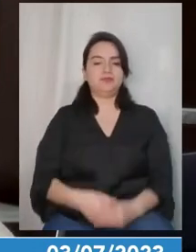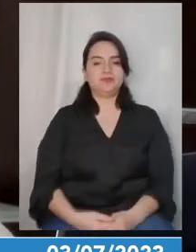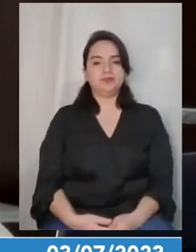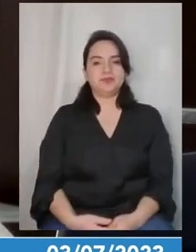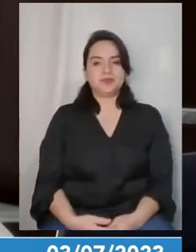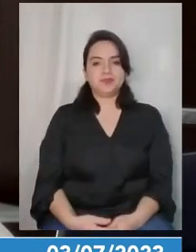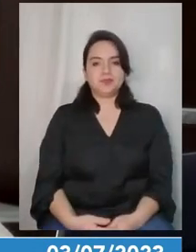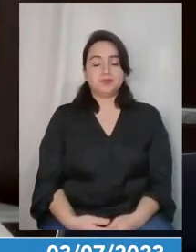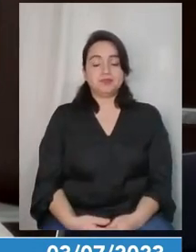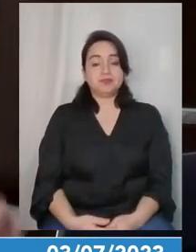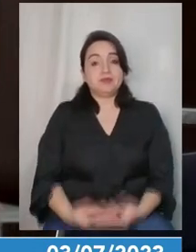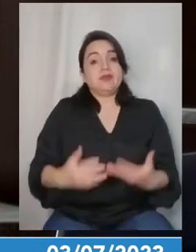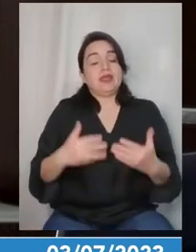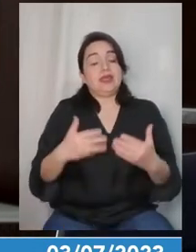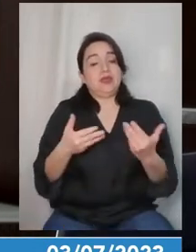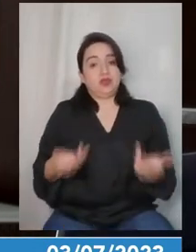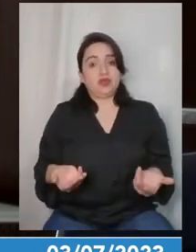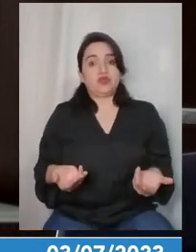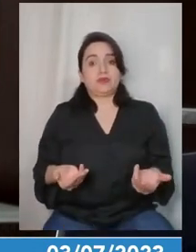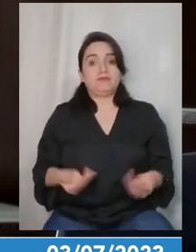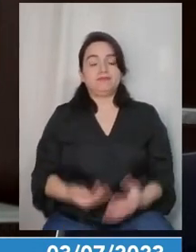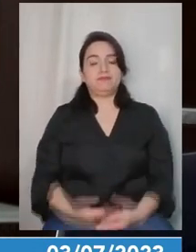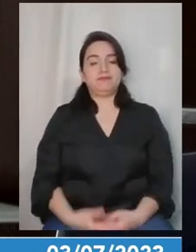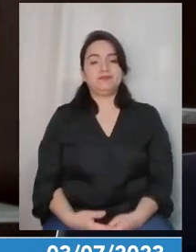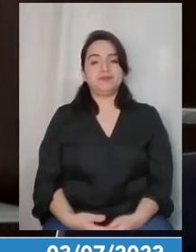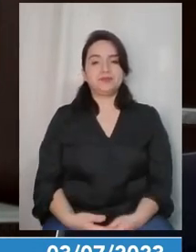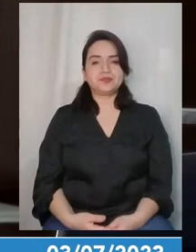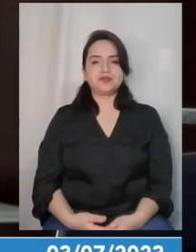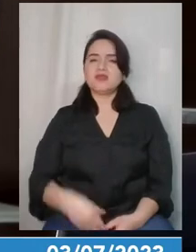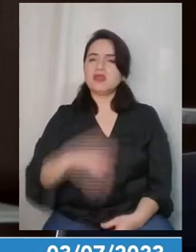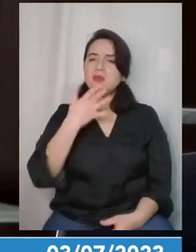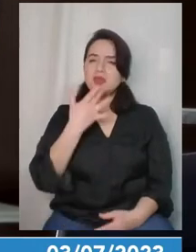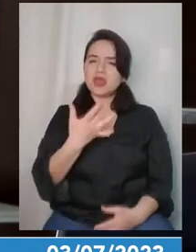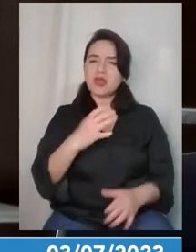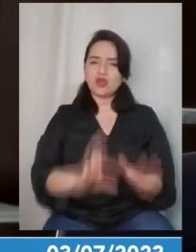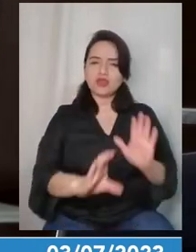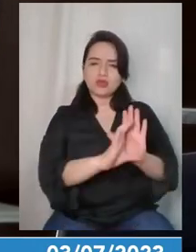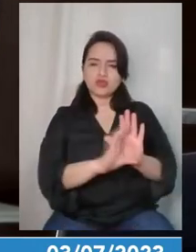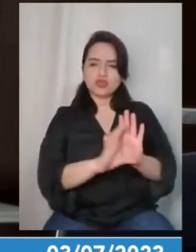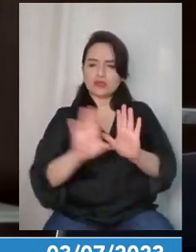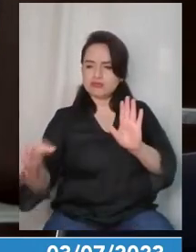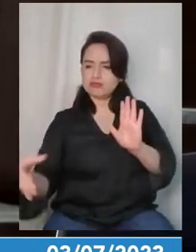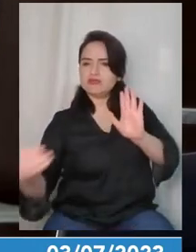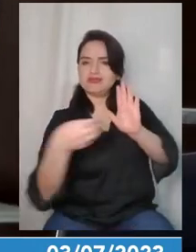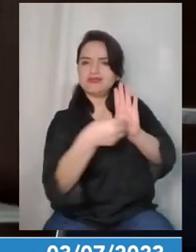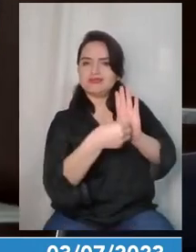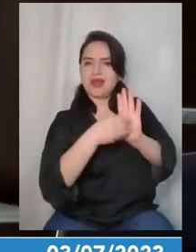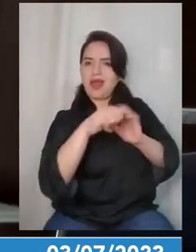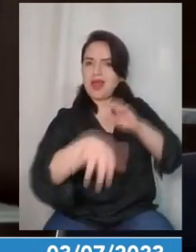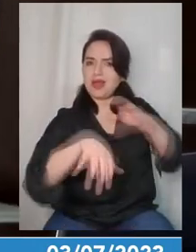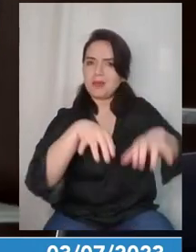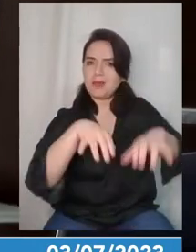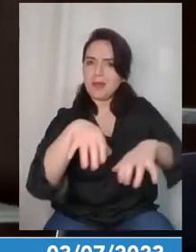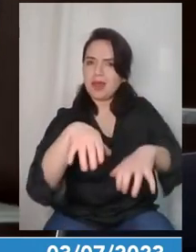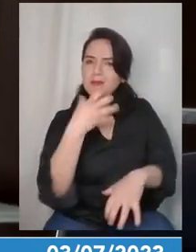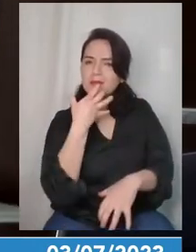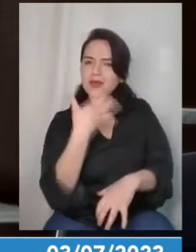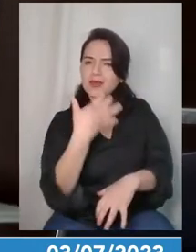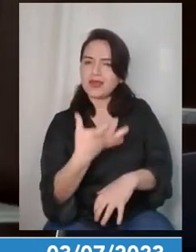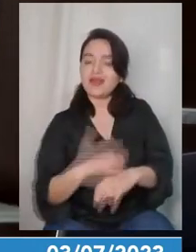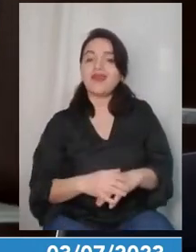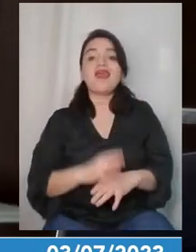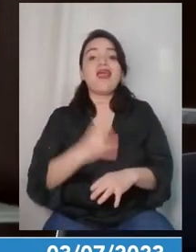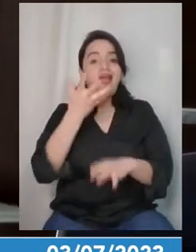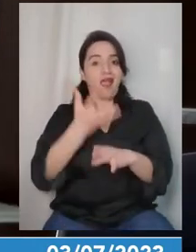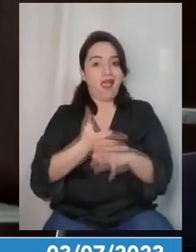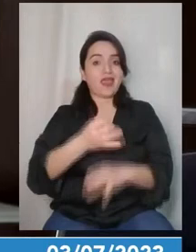Entonces, ¿por qué incluir a los animales en la Constitución? En primer lugar, hay un argumento jurídico. Tal como sabemos,